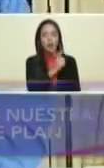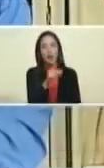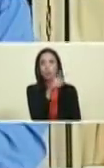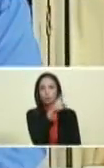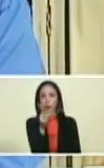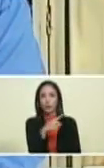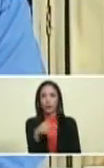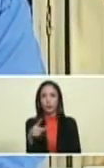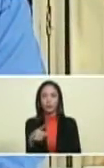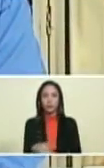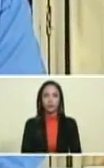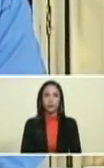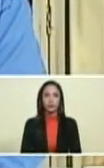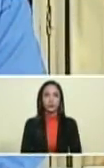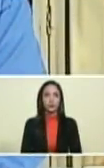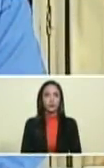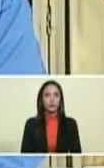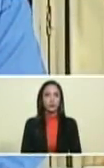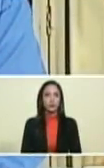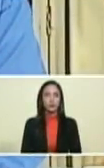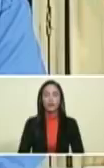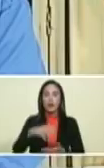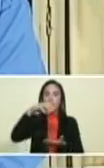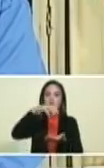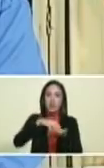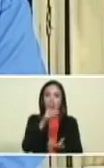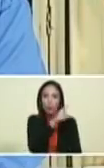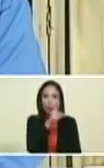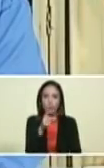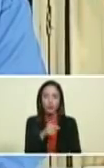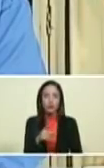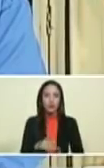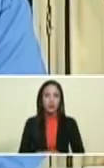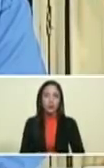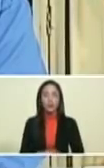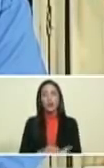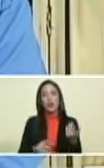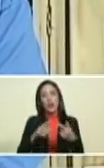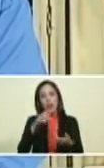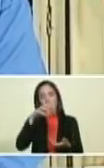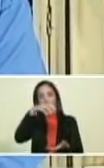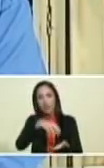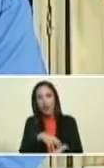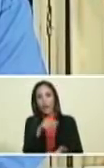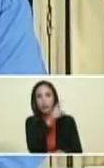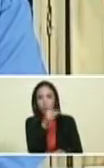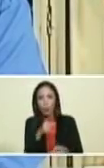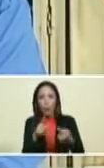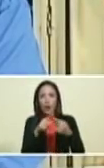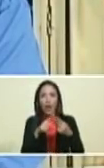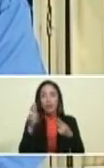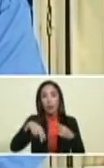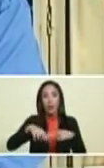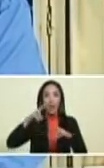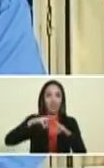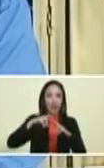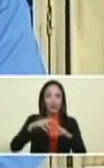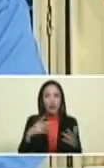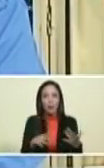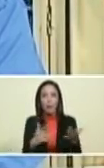Zulia. En el estado Zulia y el estado Táchira, donde se concentra el 70%